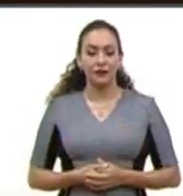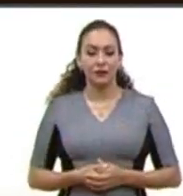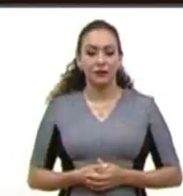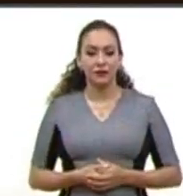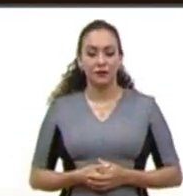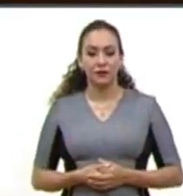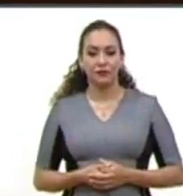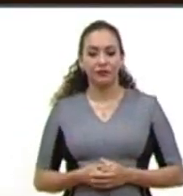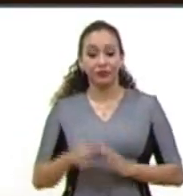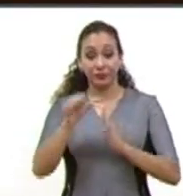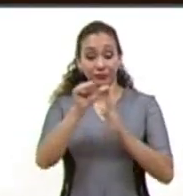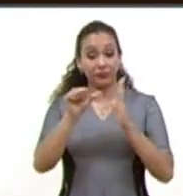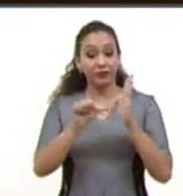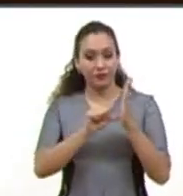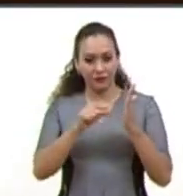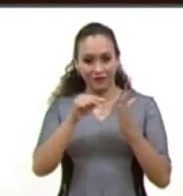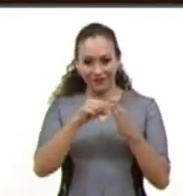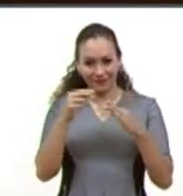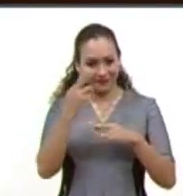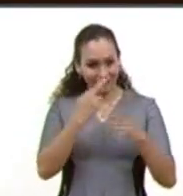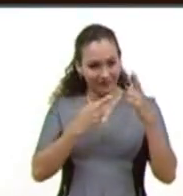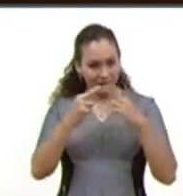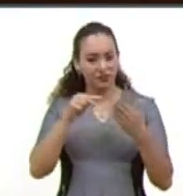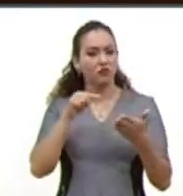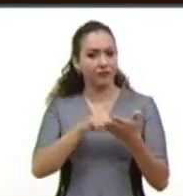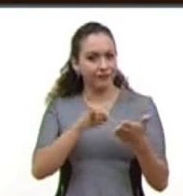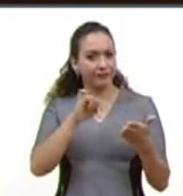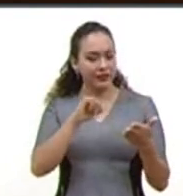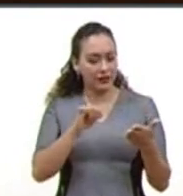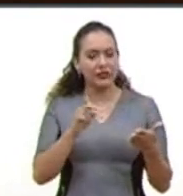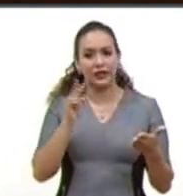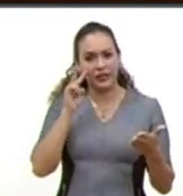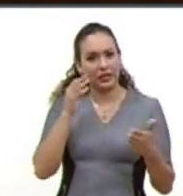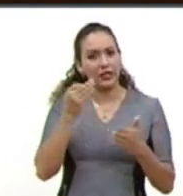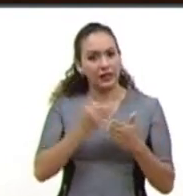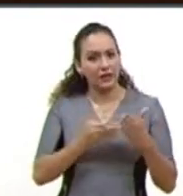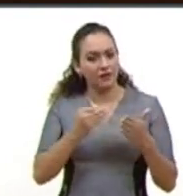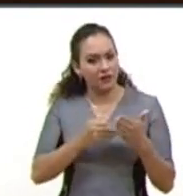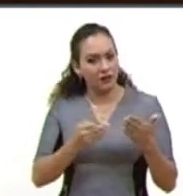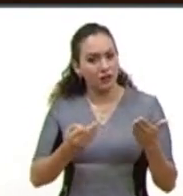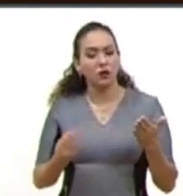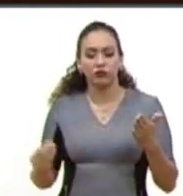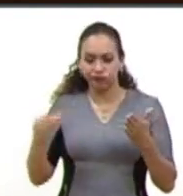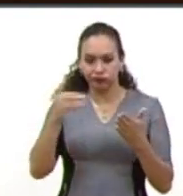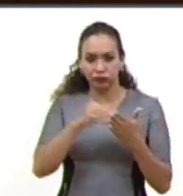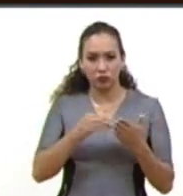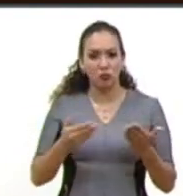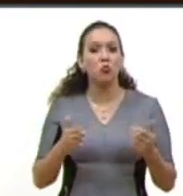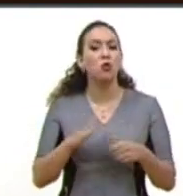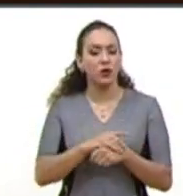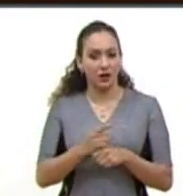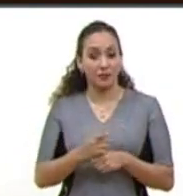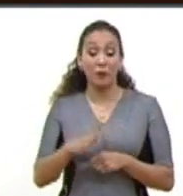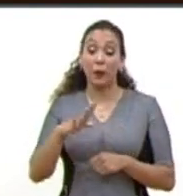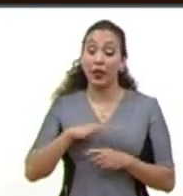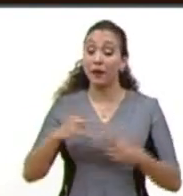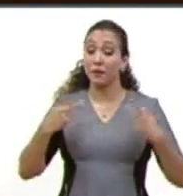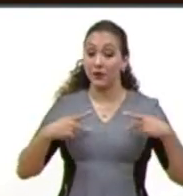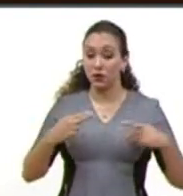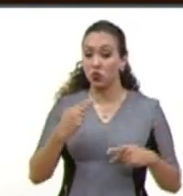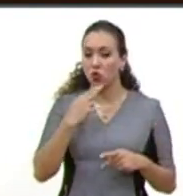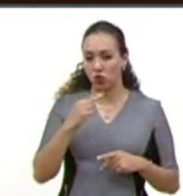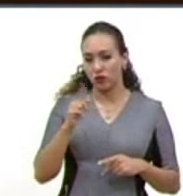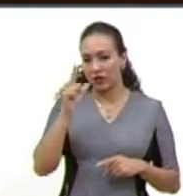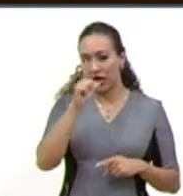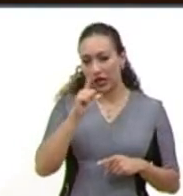Los artículos impugnados reflejan una distinción de trato injustificada entre las personas que hablen algunas de las